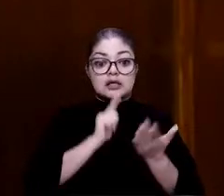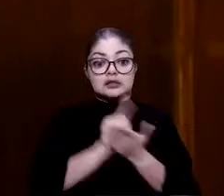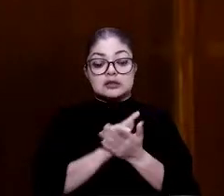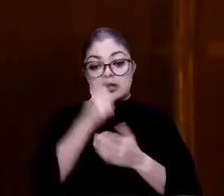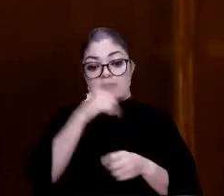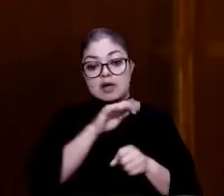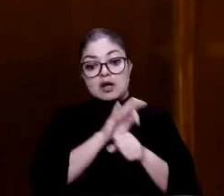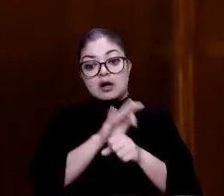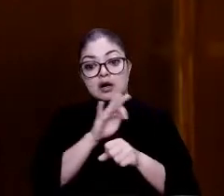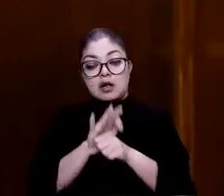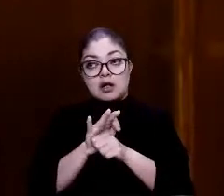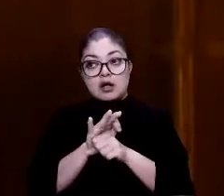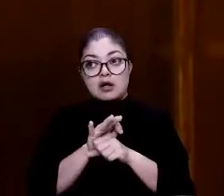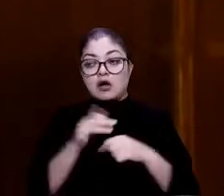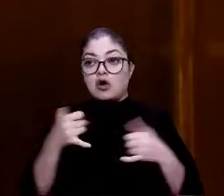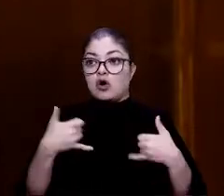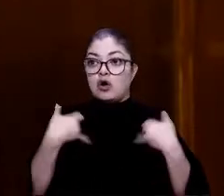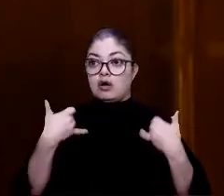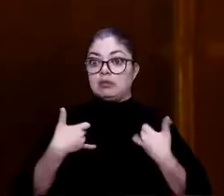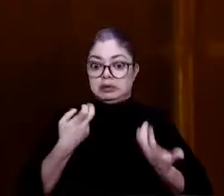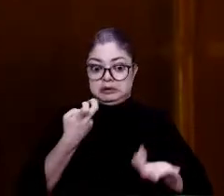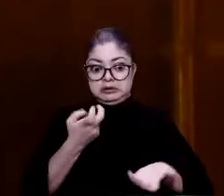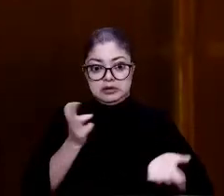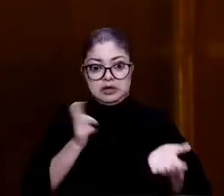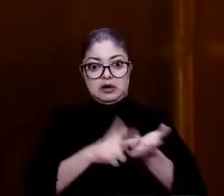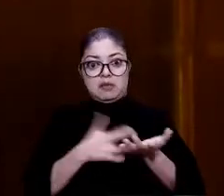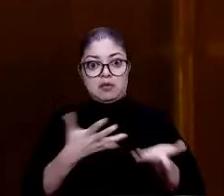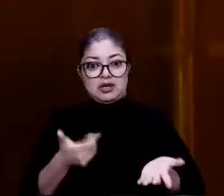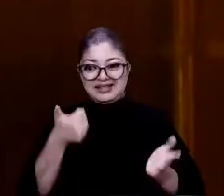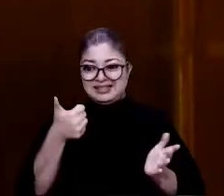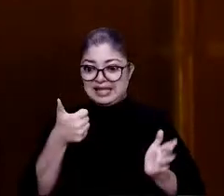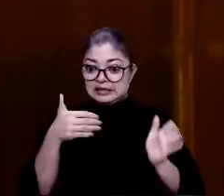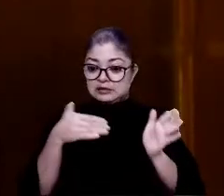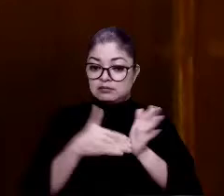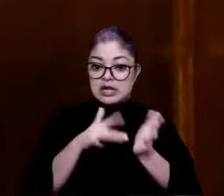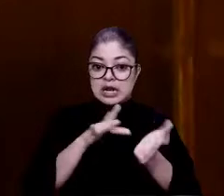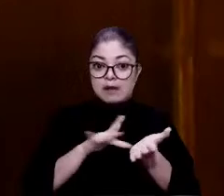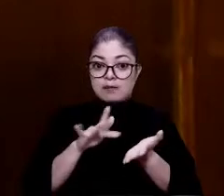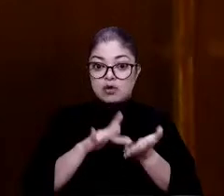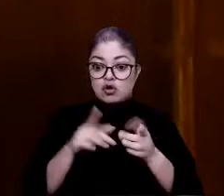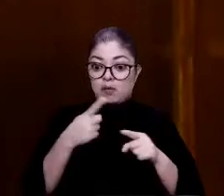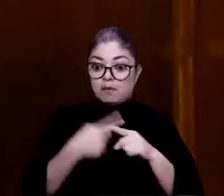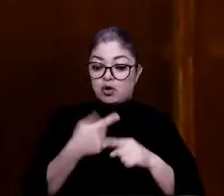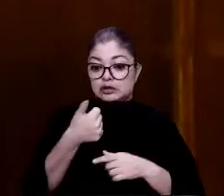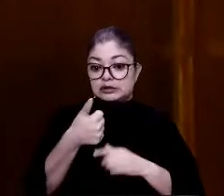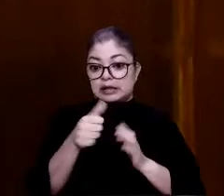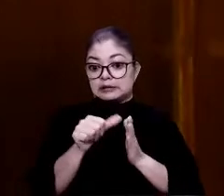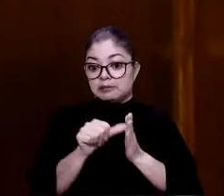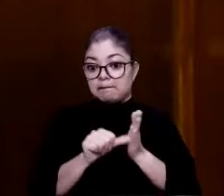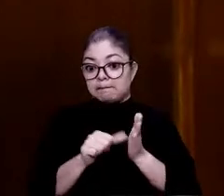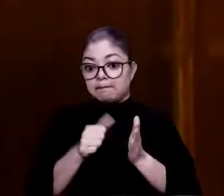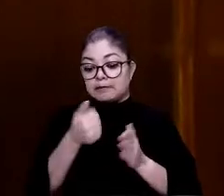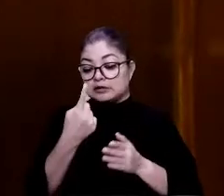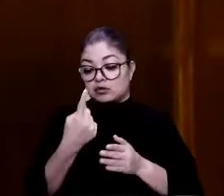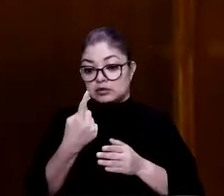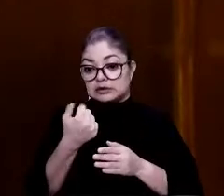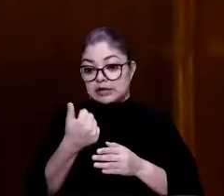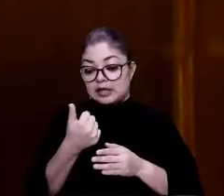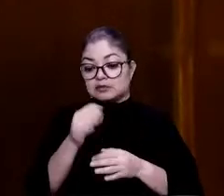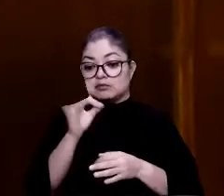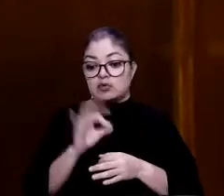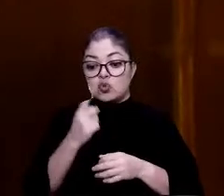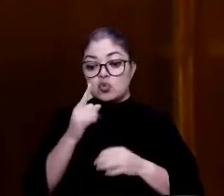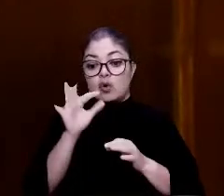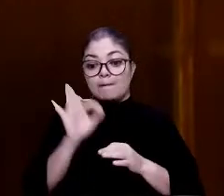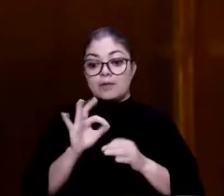juventudes mexiquenses. Y ahí está el reporte, 6.000 apoyos por 6.000 pesos que representan menos del 1% de la población